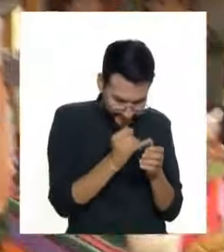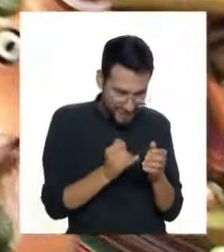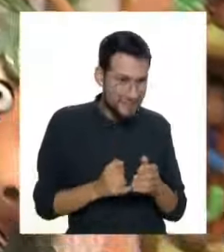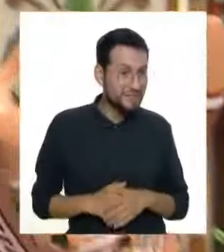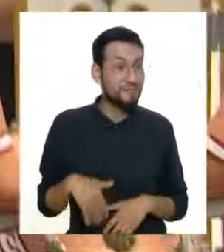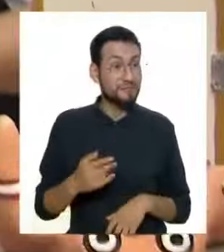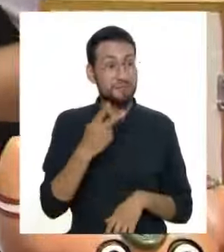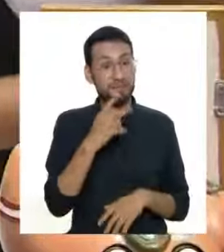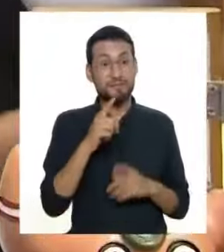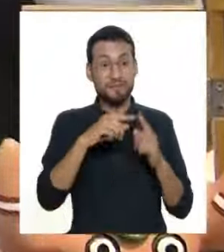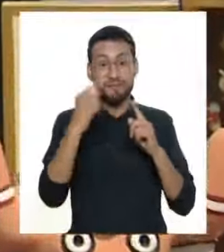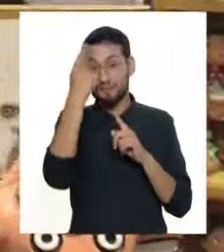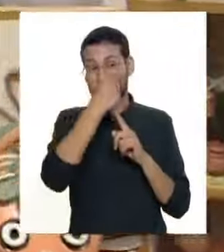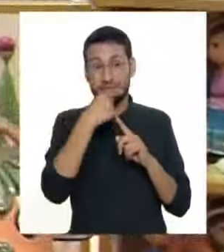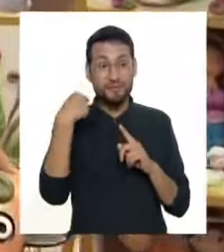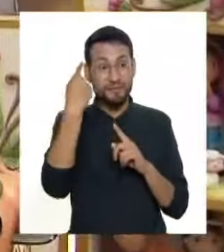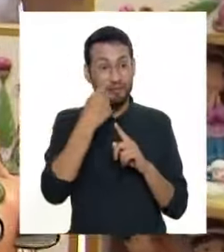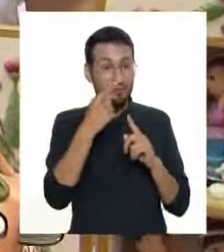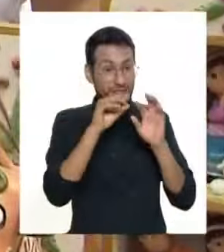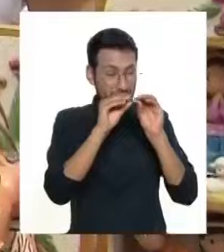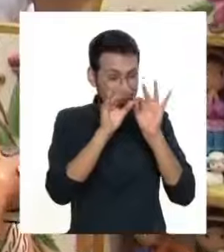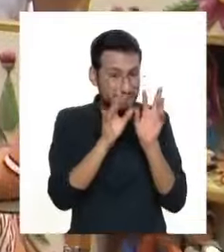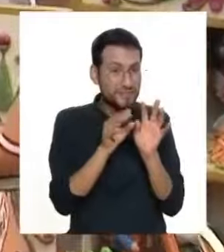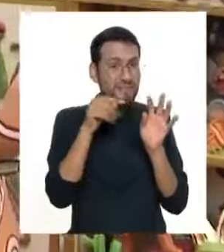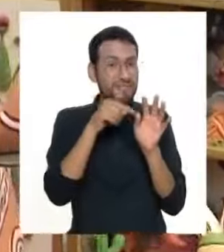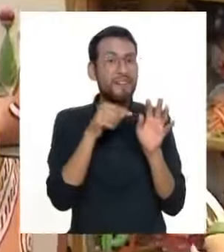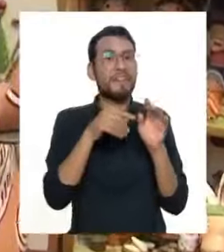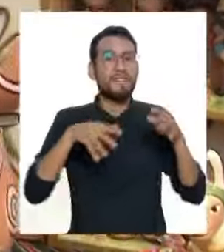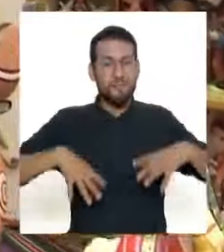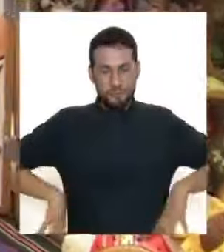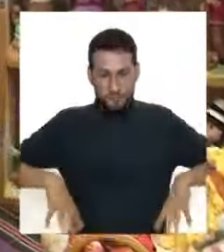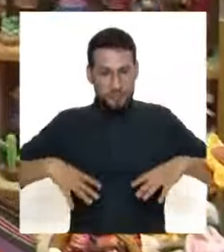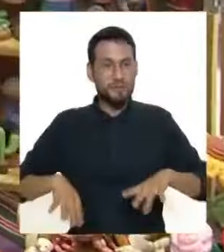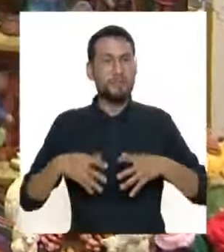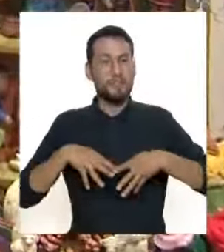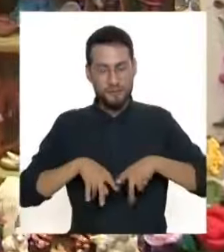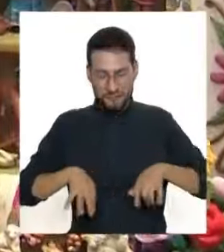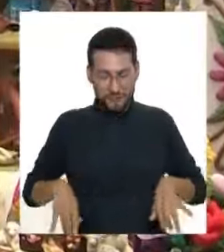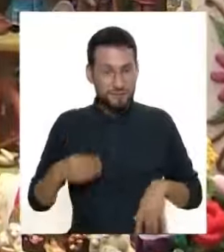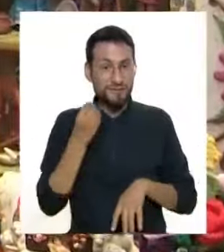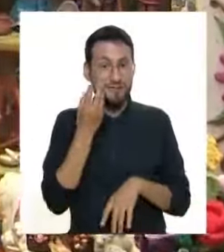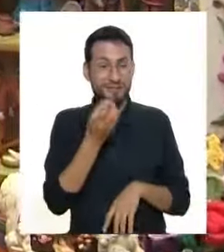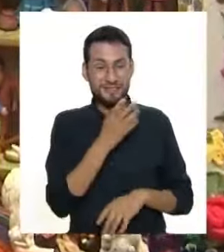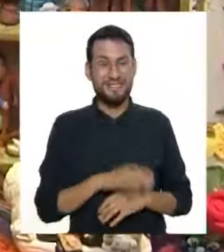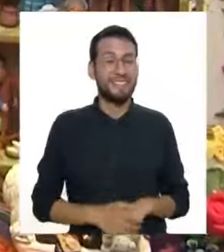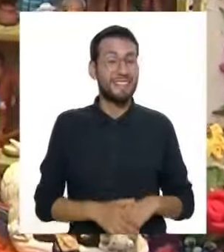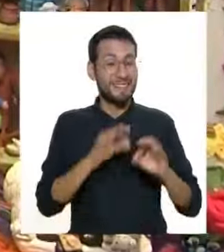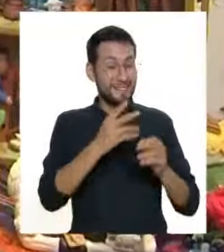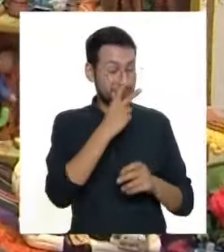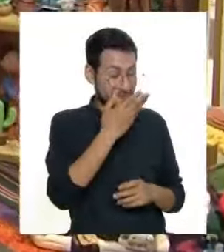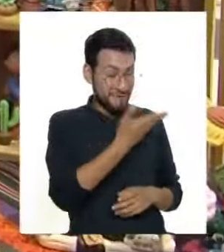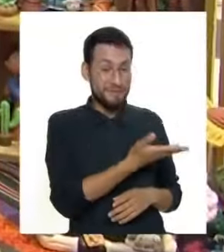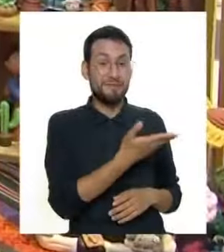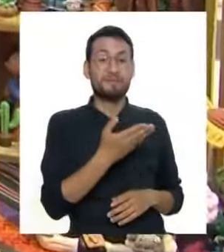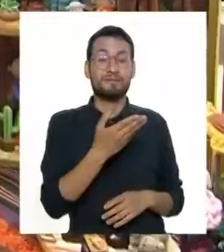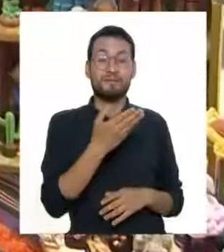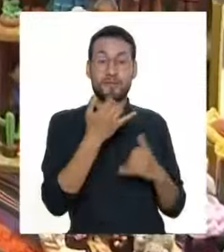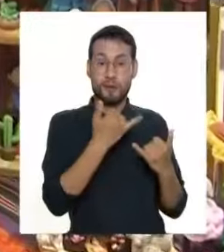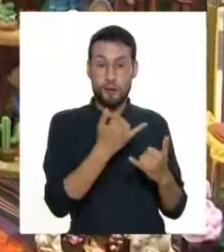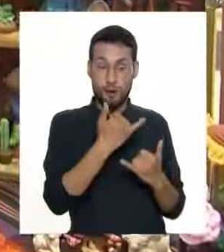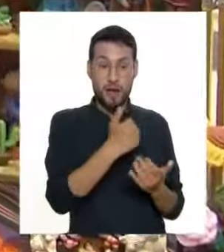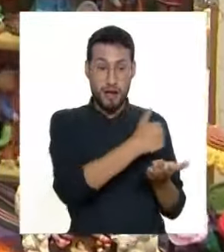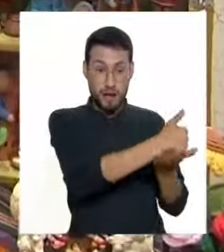detalles, los detalles sobre todo de las faldas, de los vestidos, las flores. Y justamente ella me va a ayudar hoy